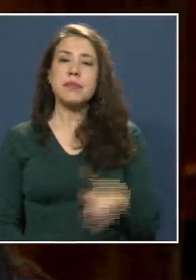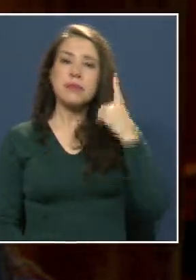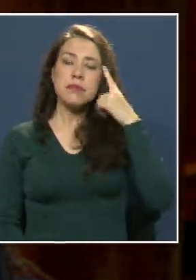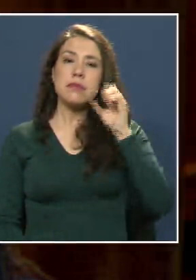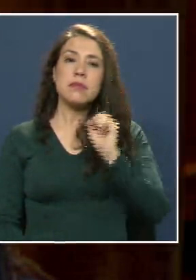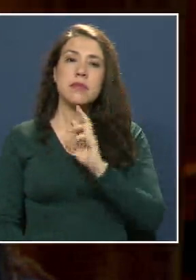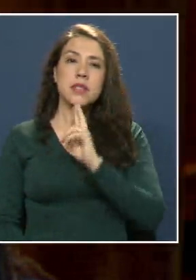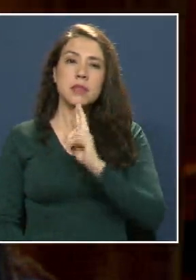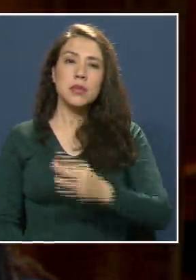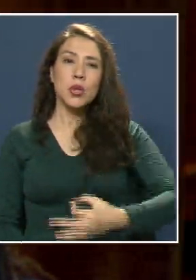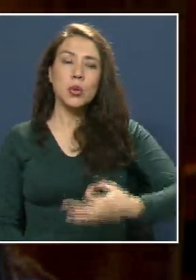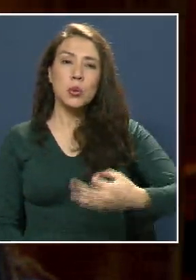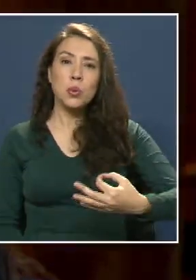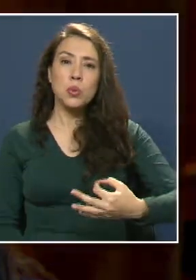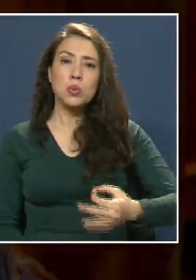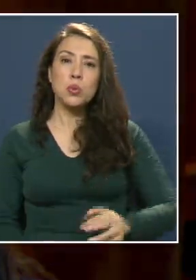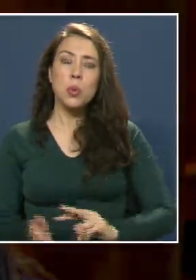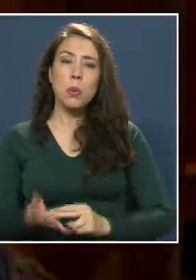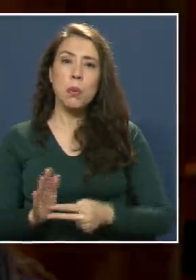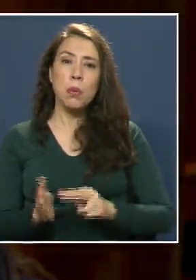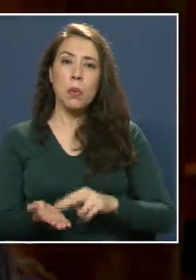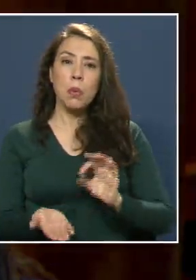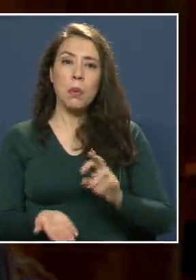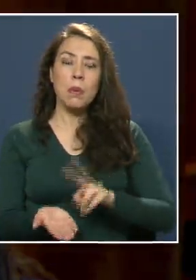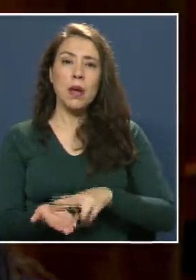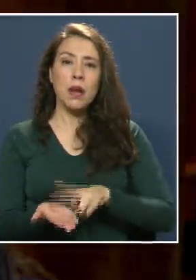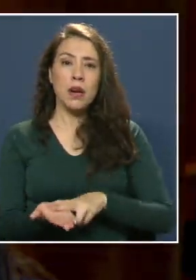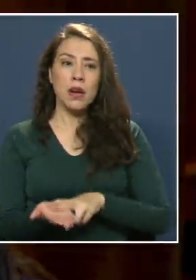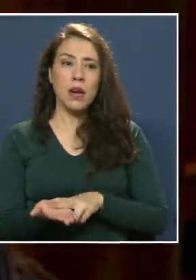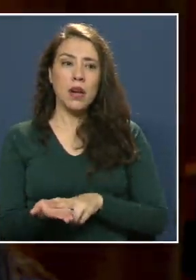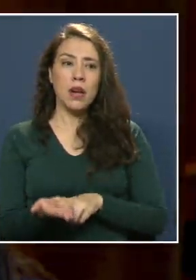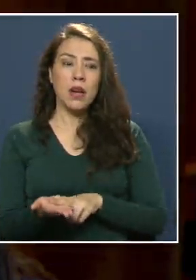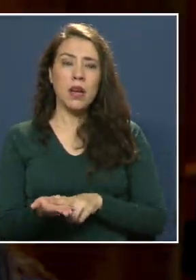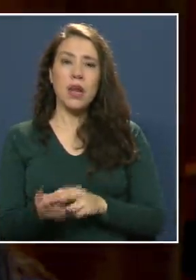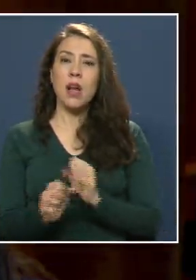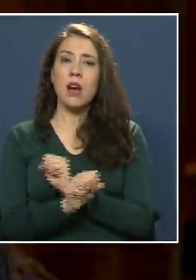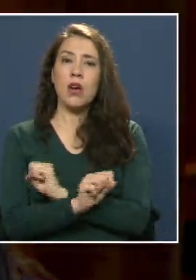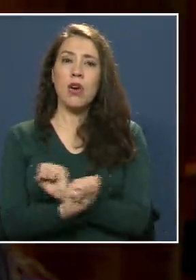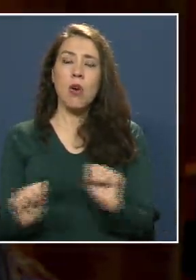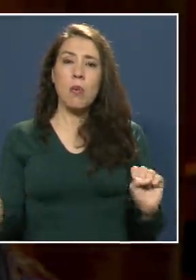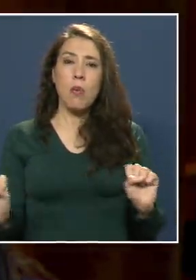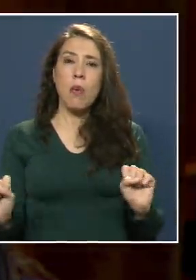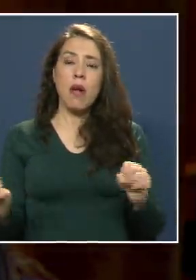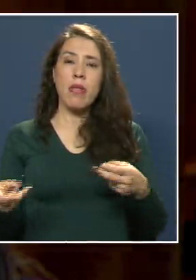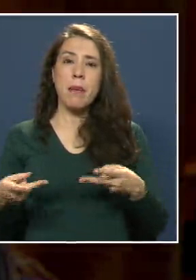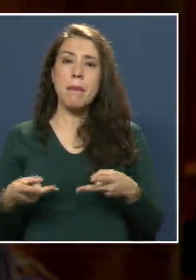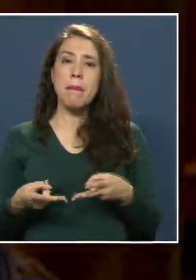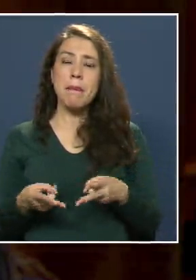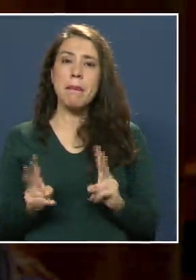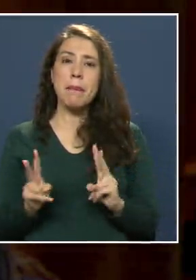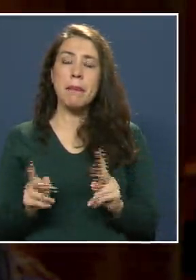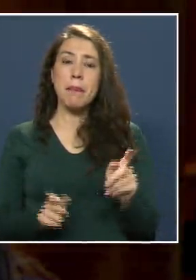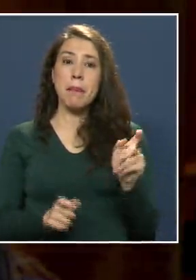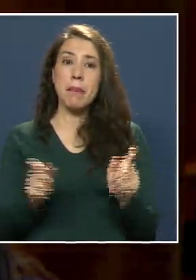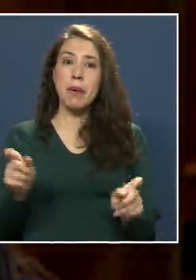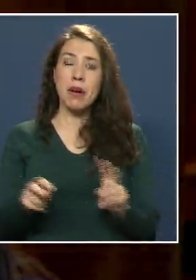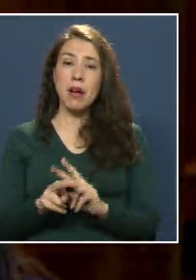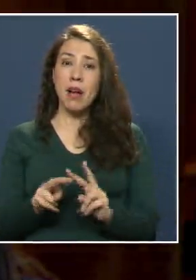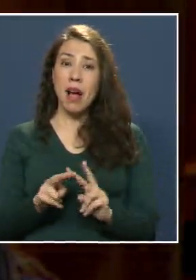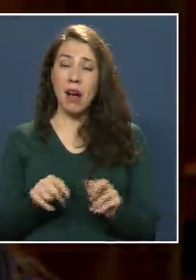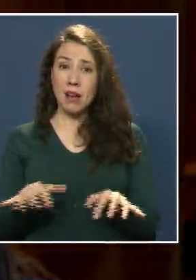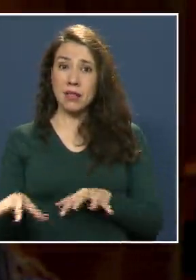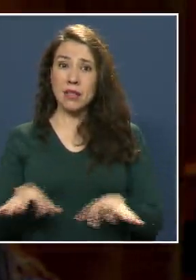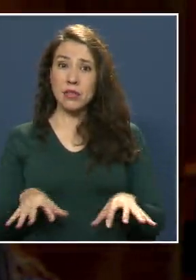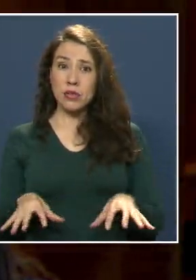respuesta justa a problemas reales. No podemos permitirnos que quienes cometan estos